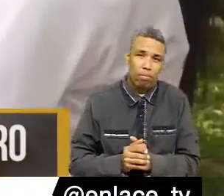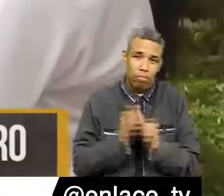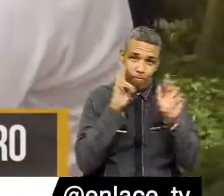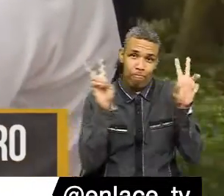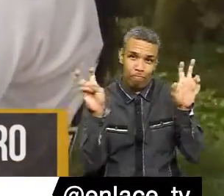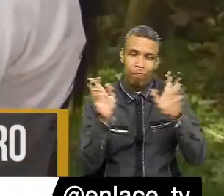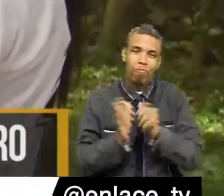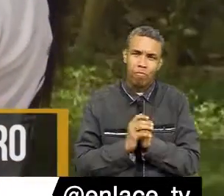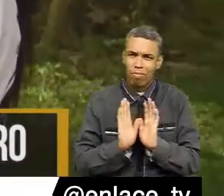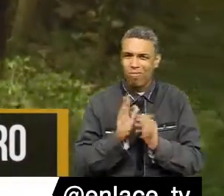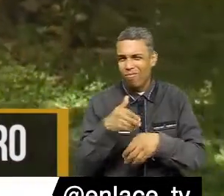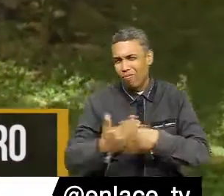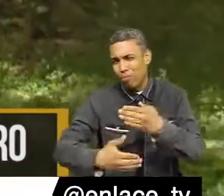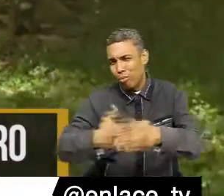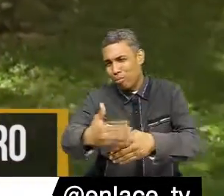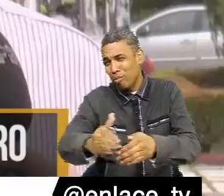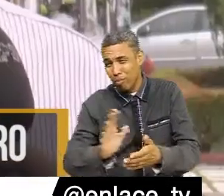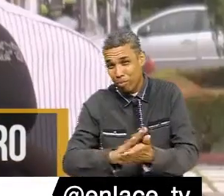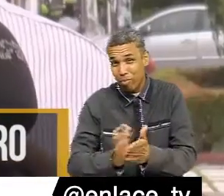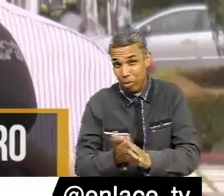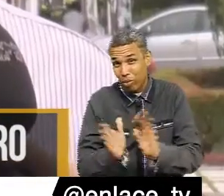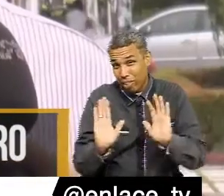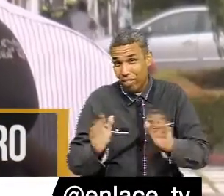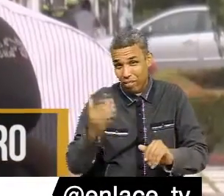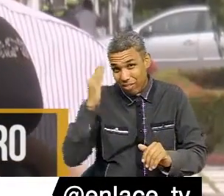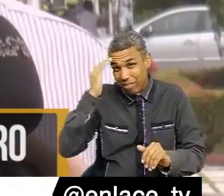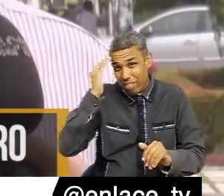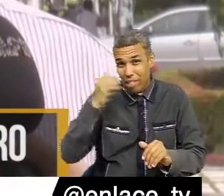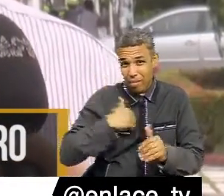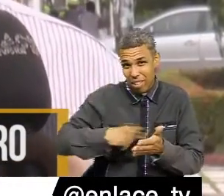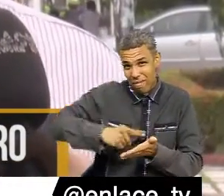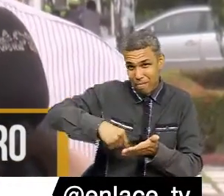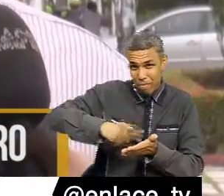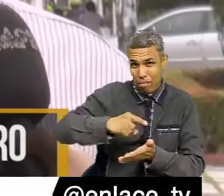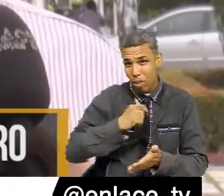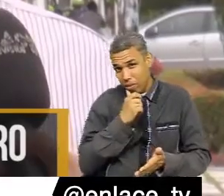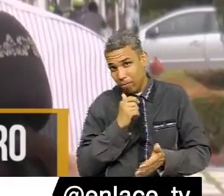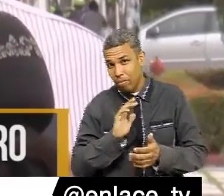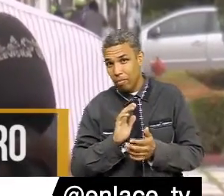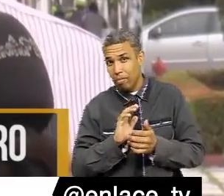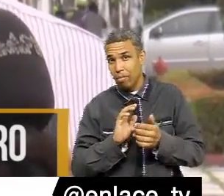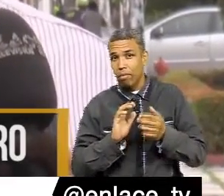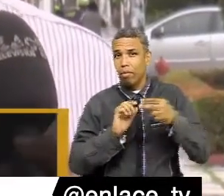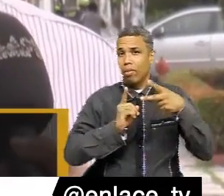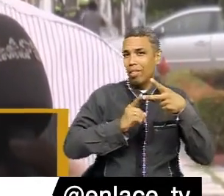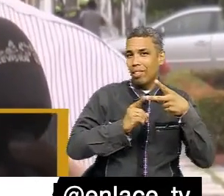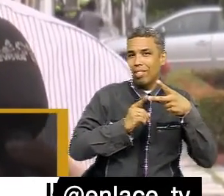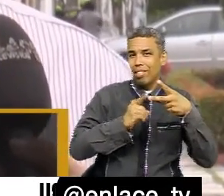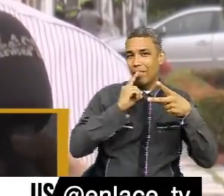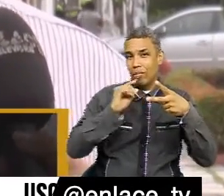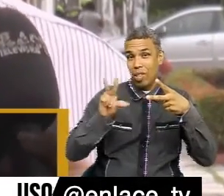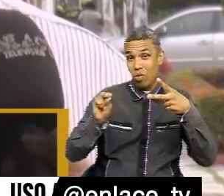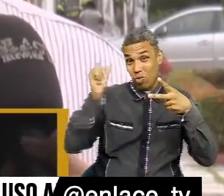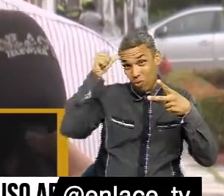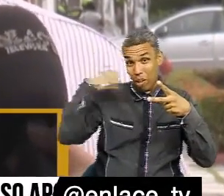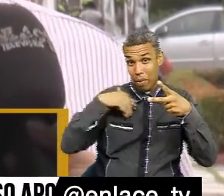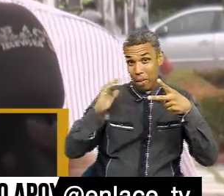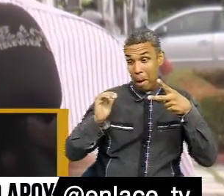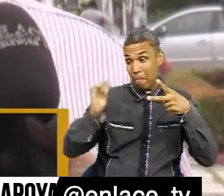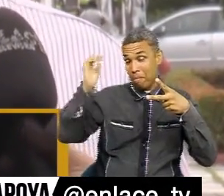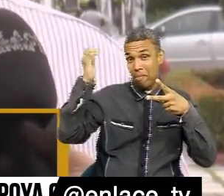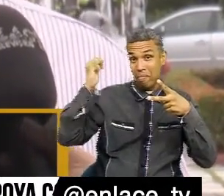Bogotá. Es la gran pregunta que nos hacemos nosotros con respecto al conflicto armado y por eso el grupo de teatro Mochila